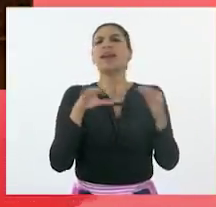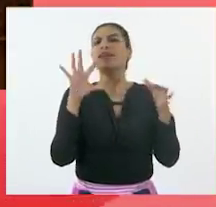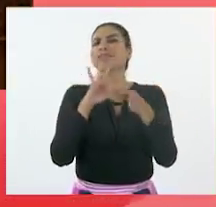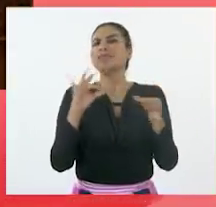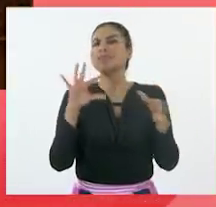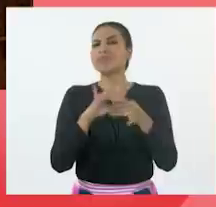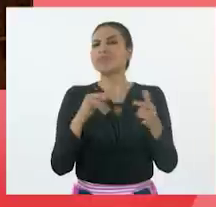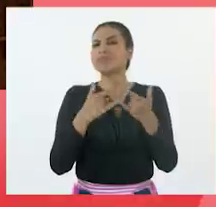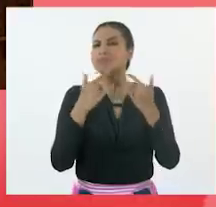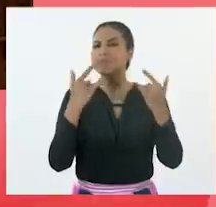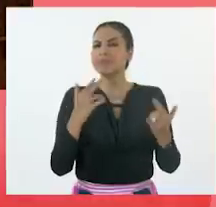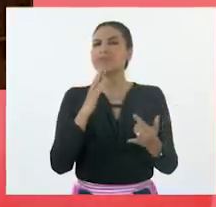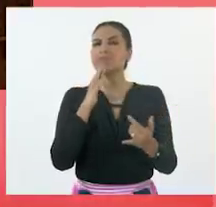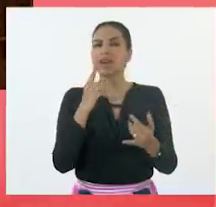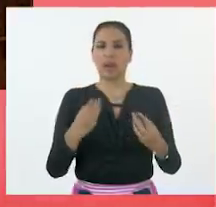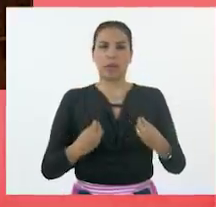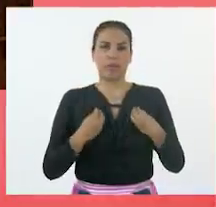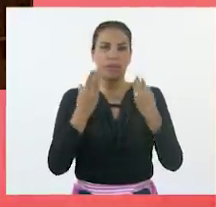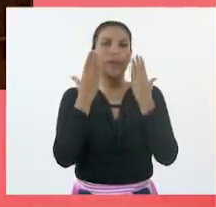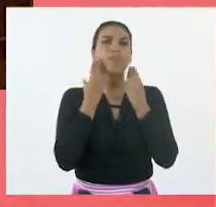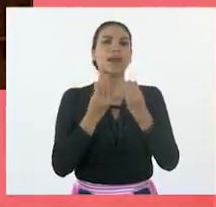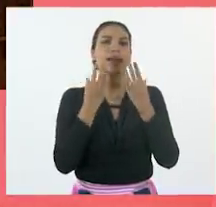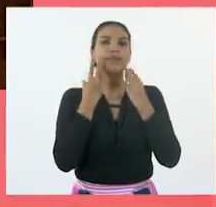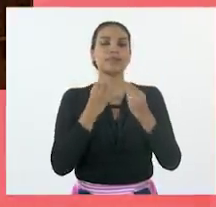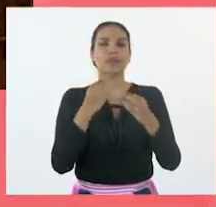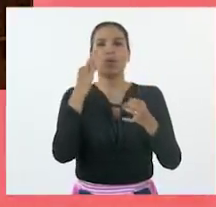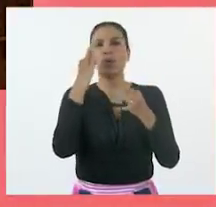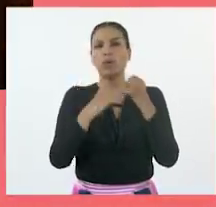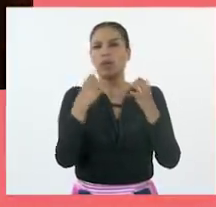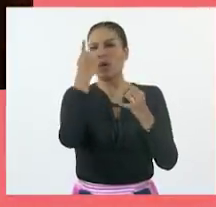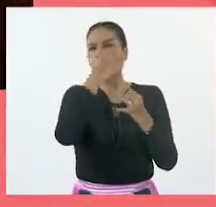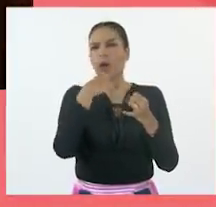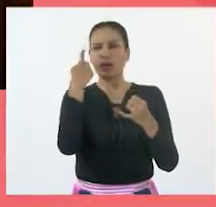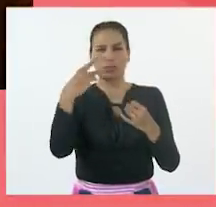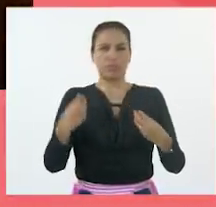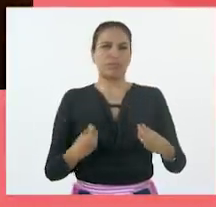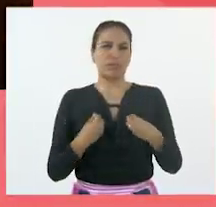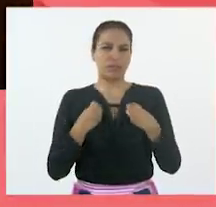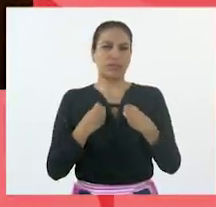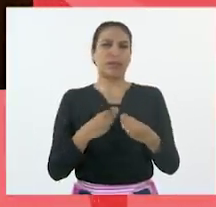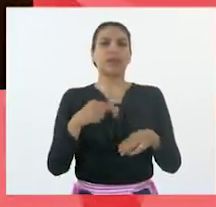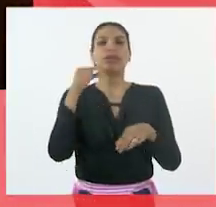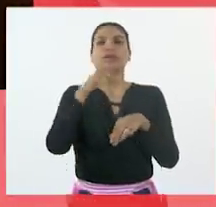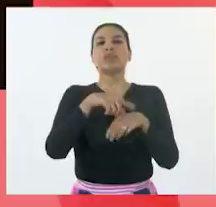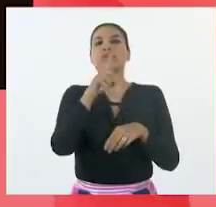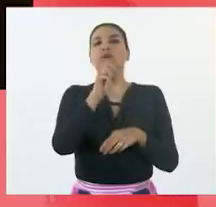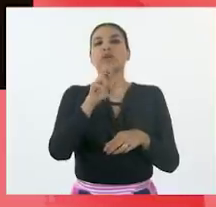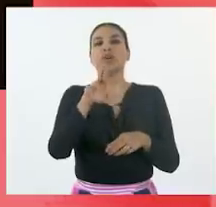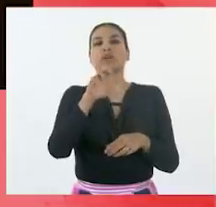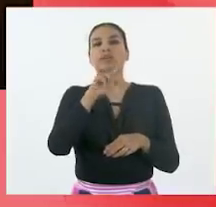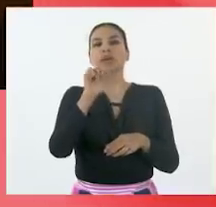relata la vida de Maximiliano en esas últimas horas es el doctor Samuel Bach.